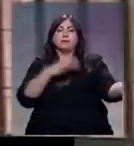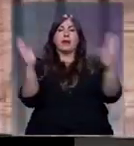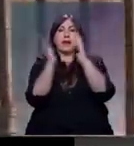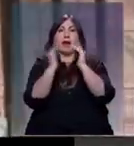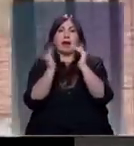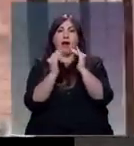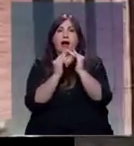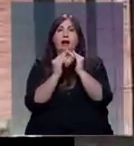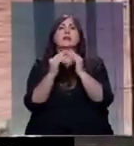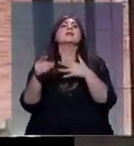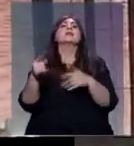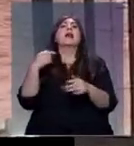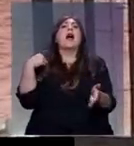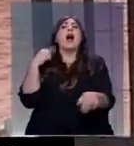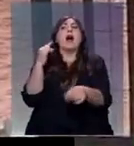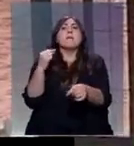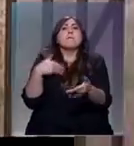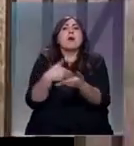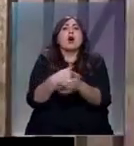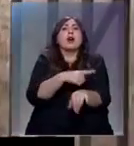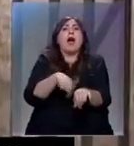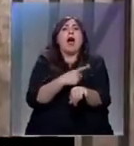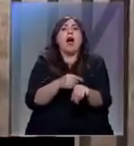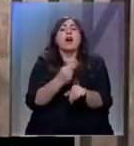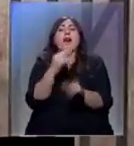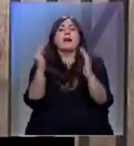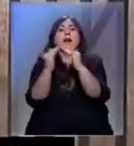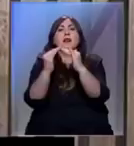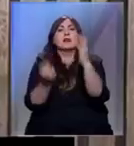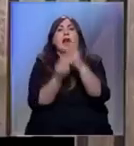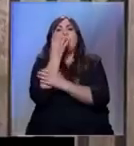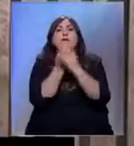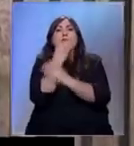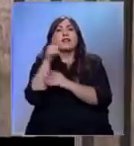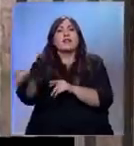casa. El hecho ocurrió hace pocas horas en una vivienda de la Florida mientras él estaba a cargo de...